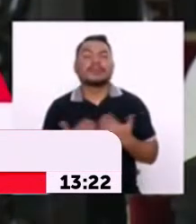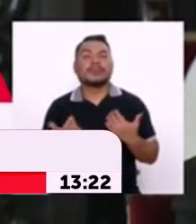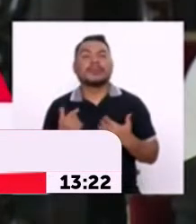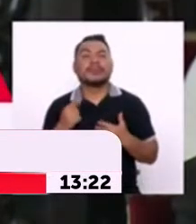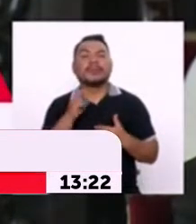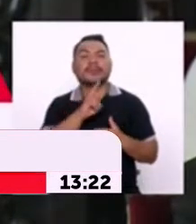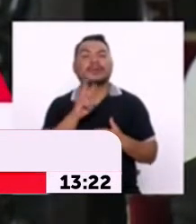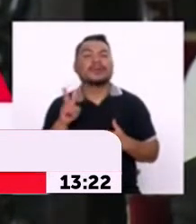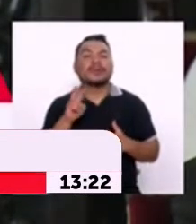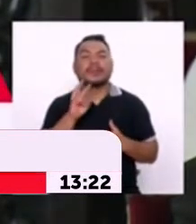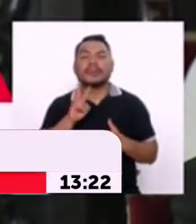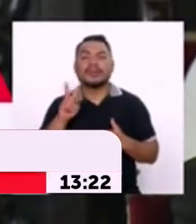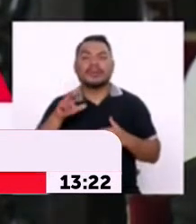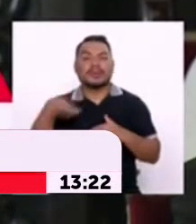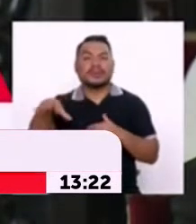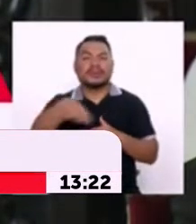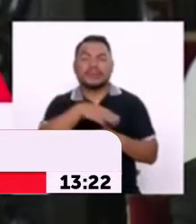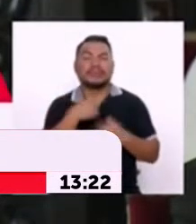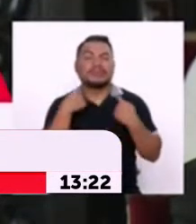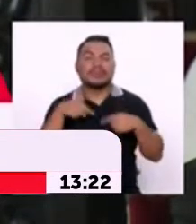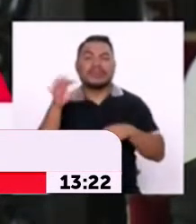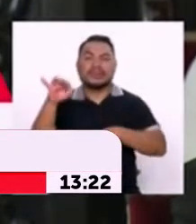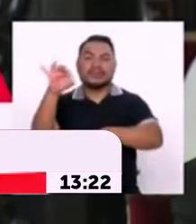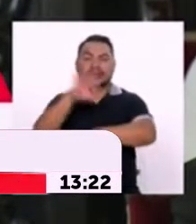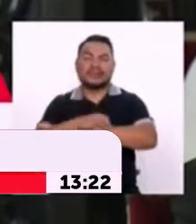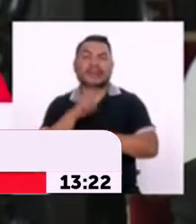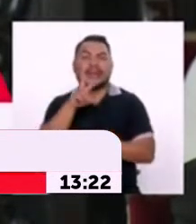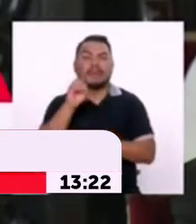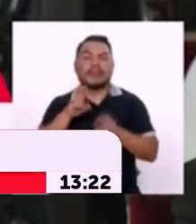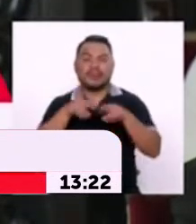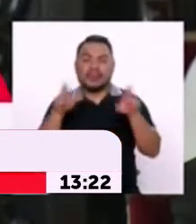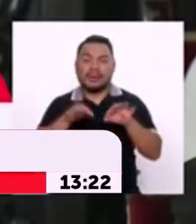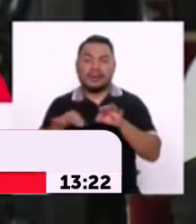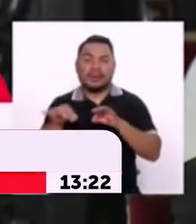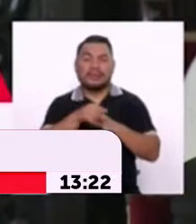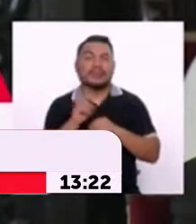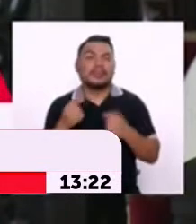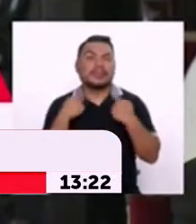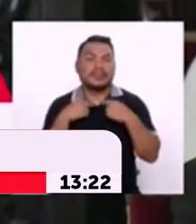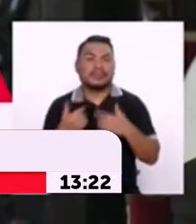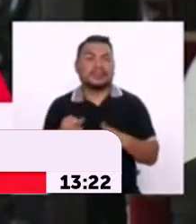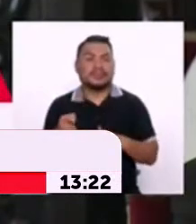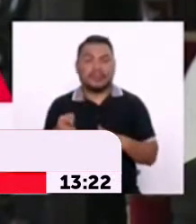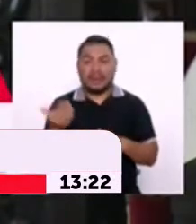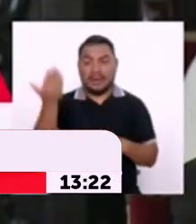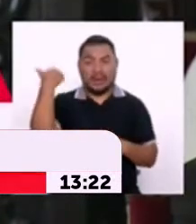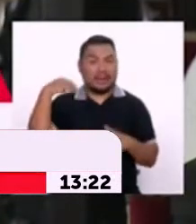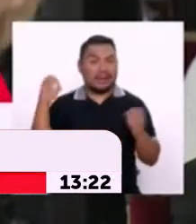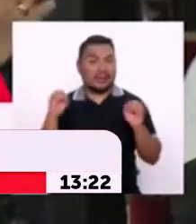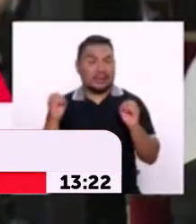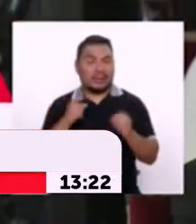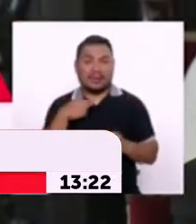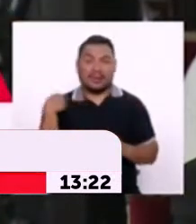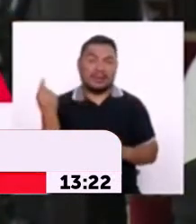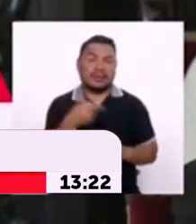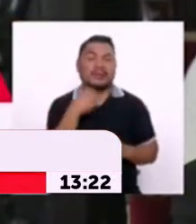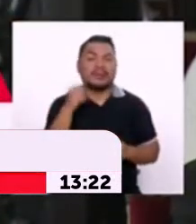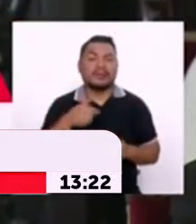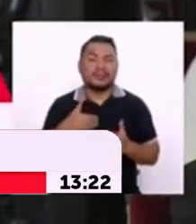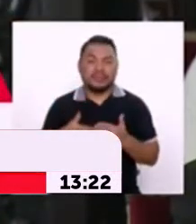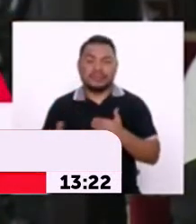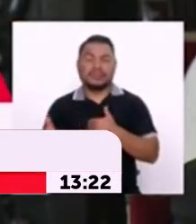222 distritos afectados por el dengue, 20 regiones del país, lo que no ocurrió antes en toda